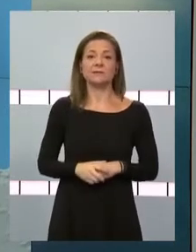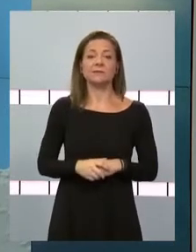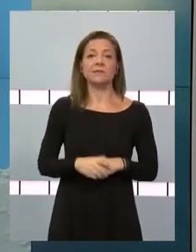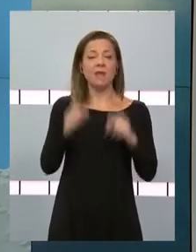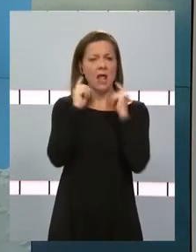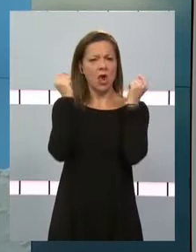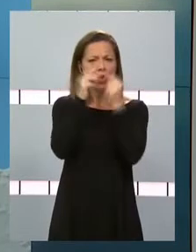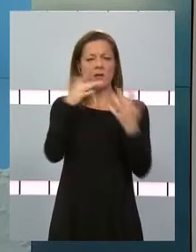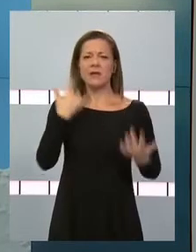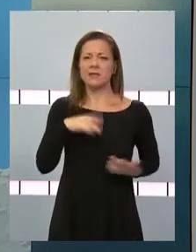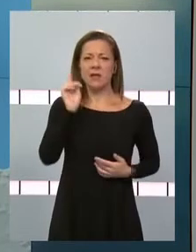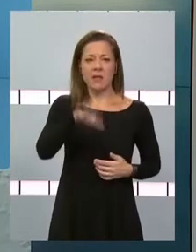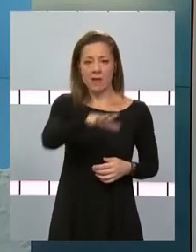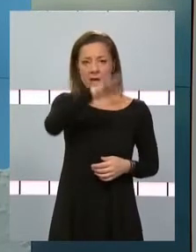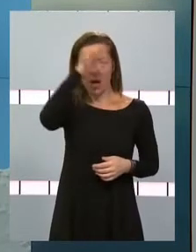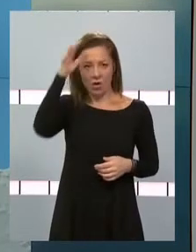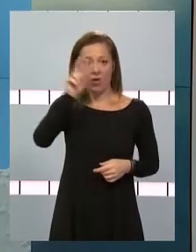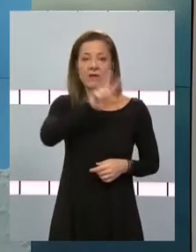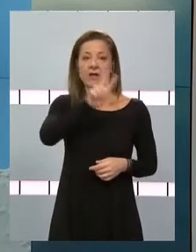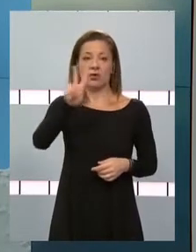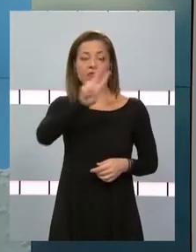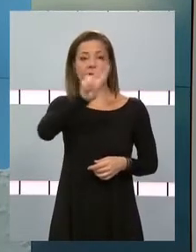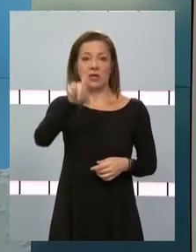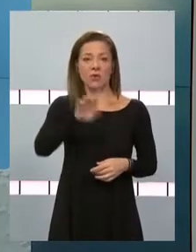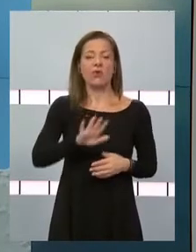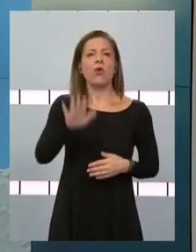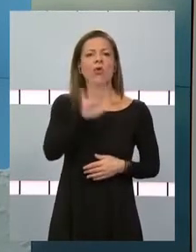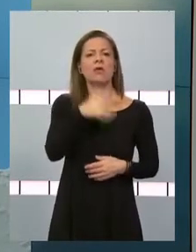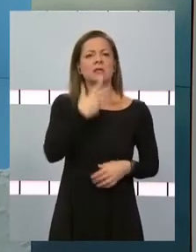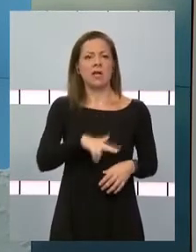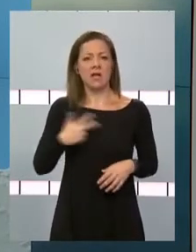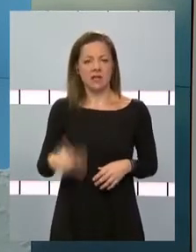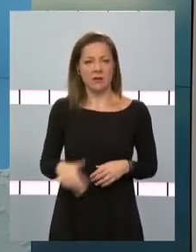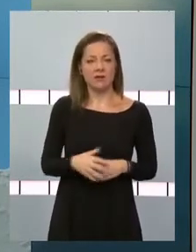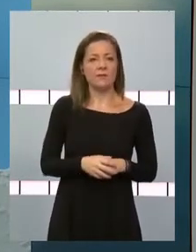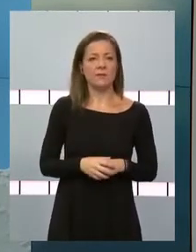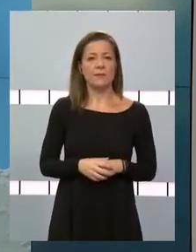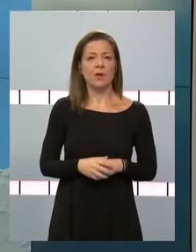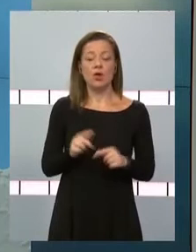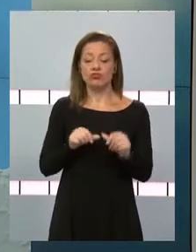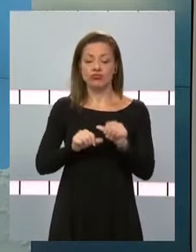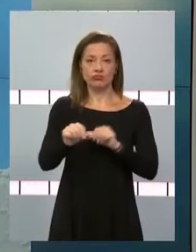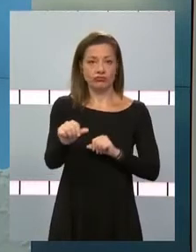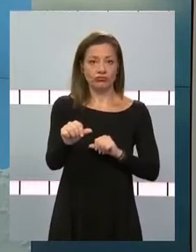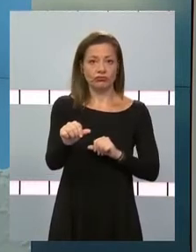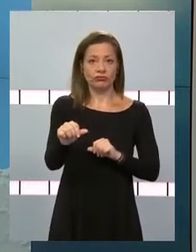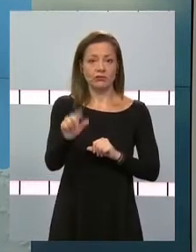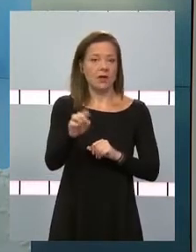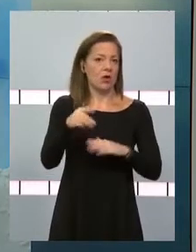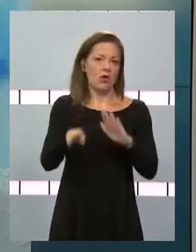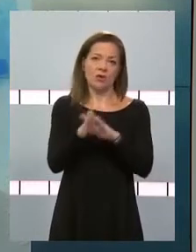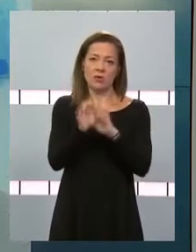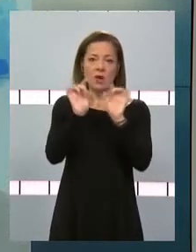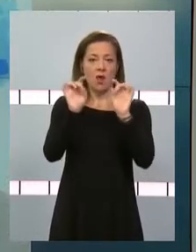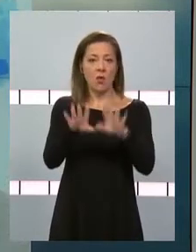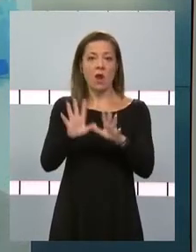cordobesa o sevillana, los 24 en Oviedo, 22 o 21 en puntos del Cantábrico más oriental. De cara a los próximos días hablamos de estabilidad, de